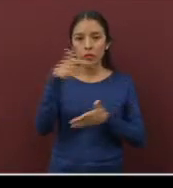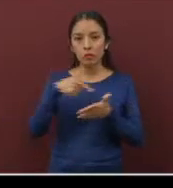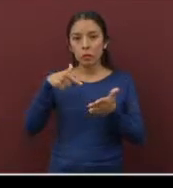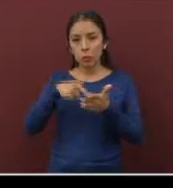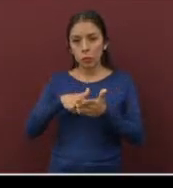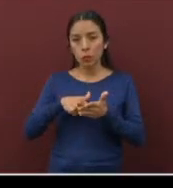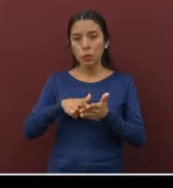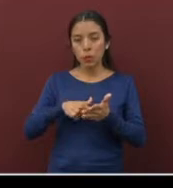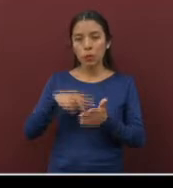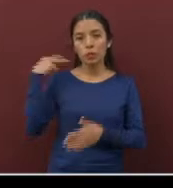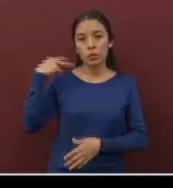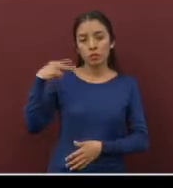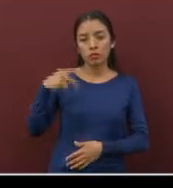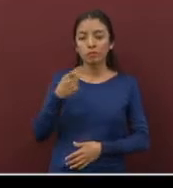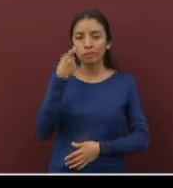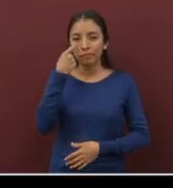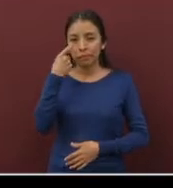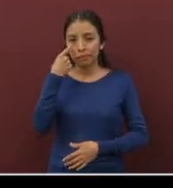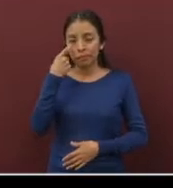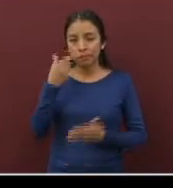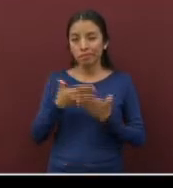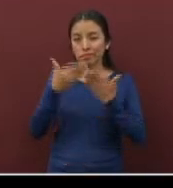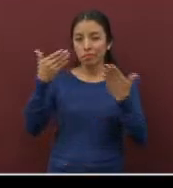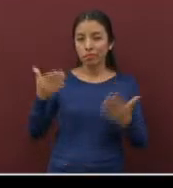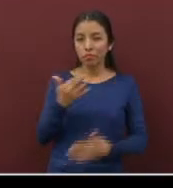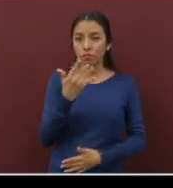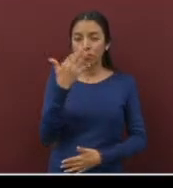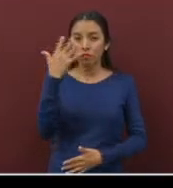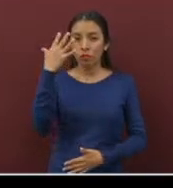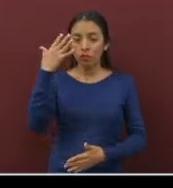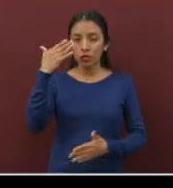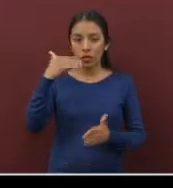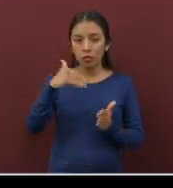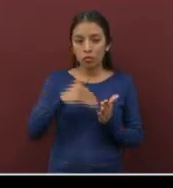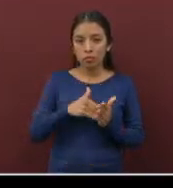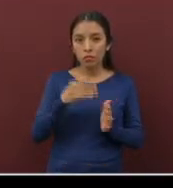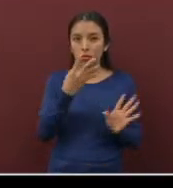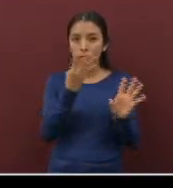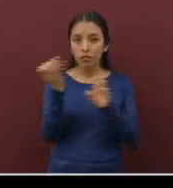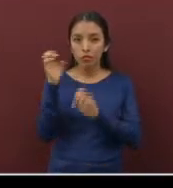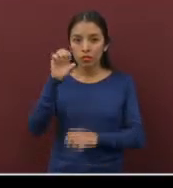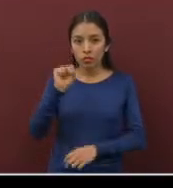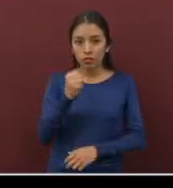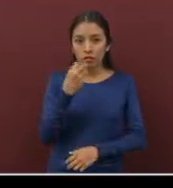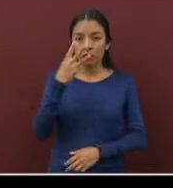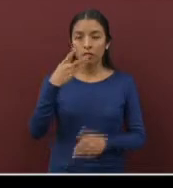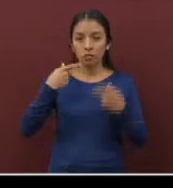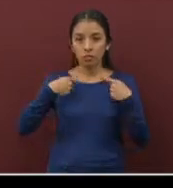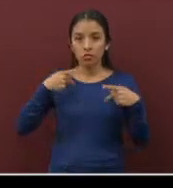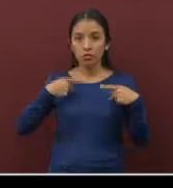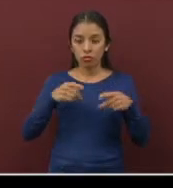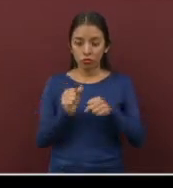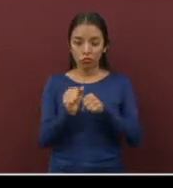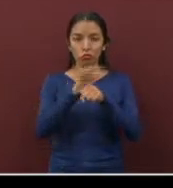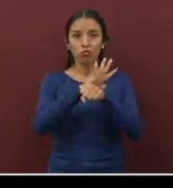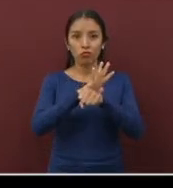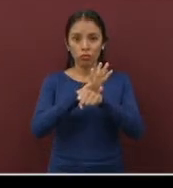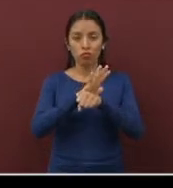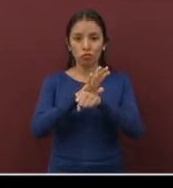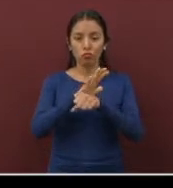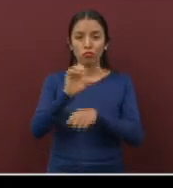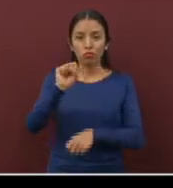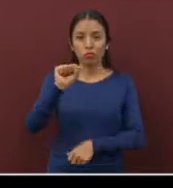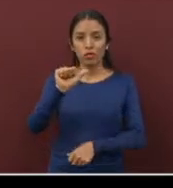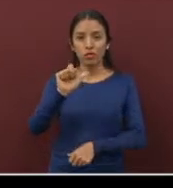entidad miren ustedes ahora ya son 50 mil 900 63 los casos positivos asarco dos